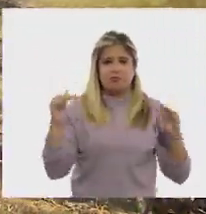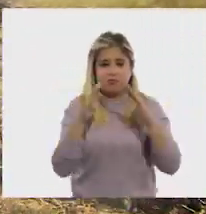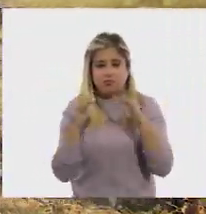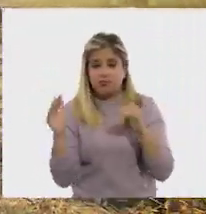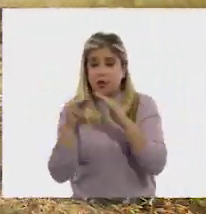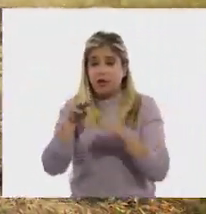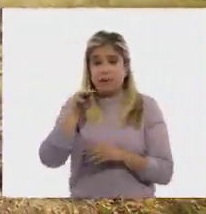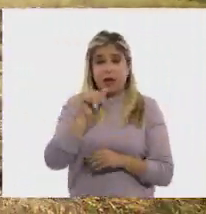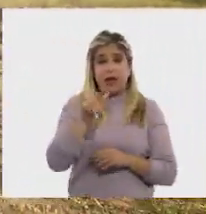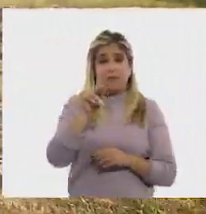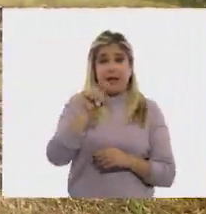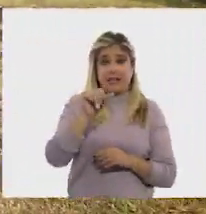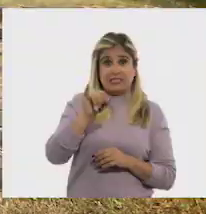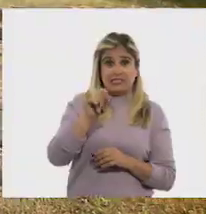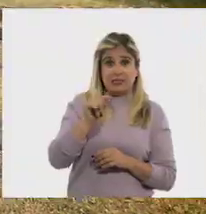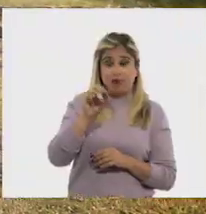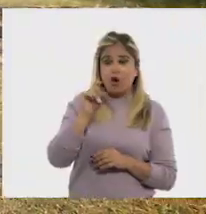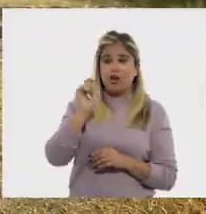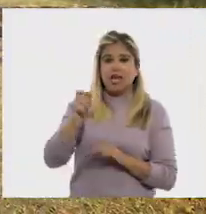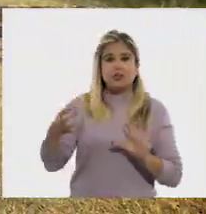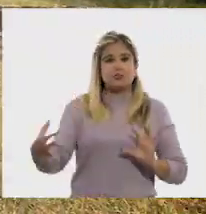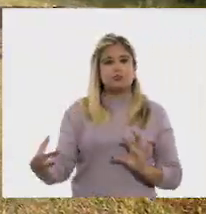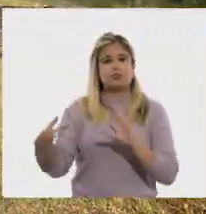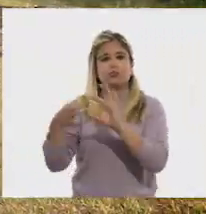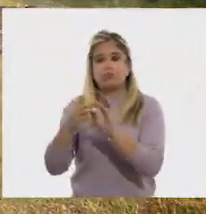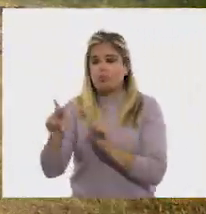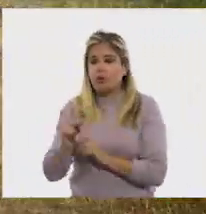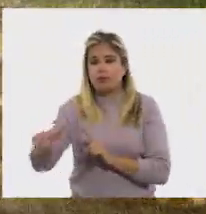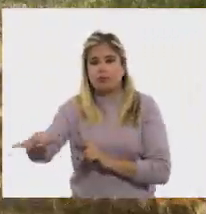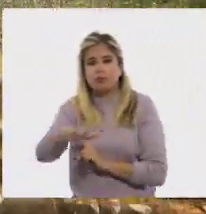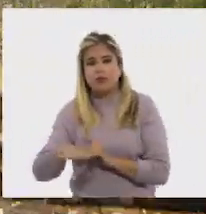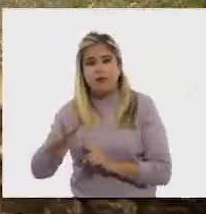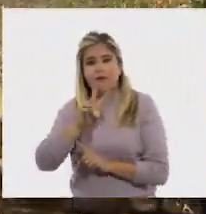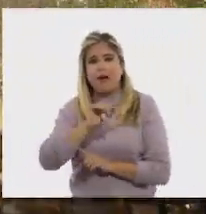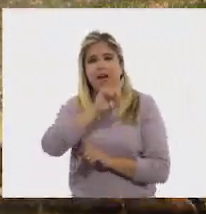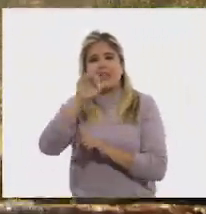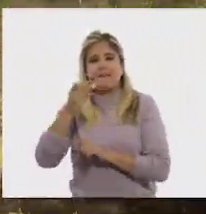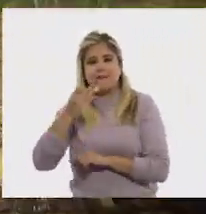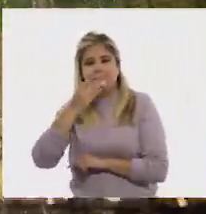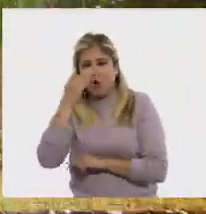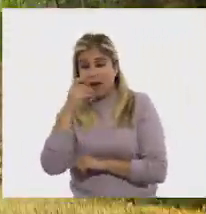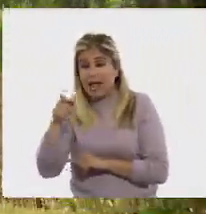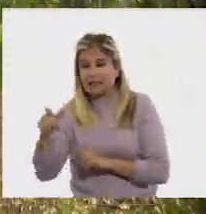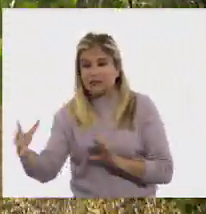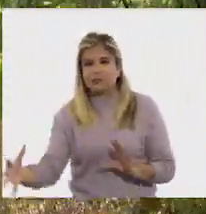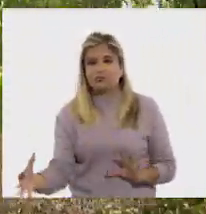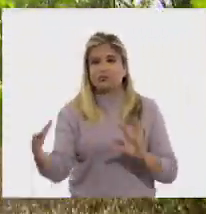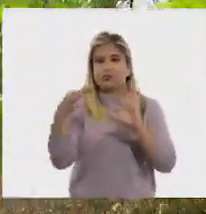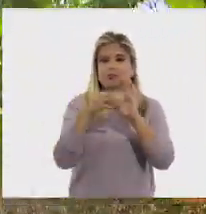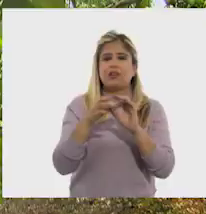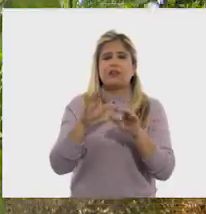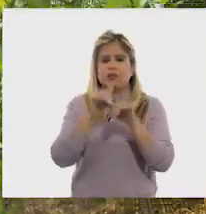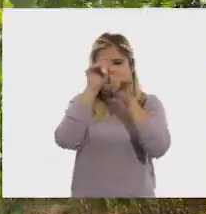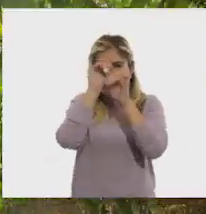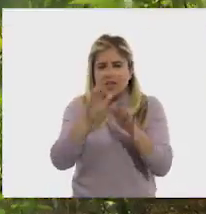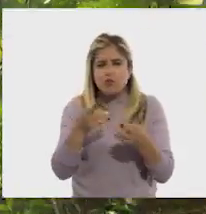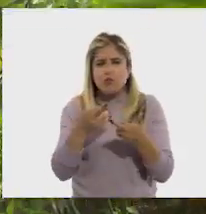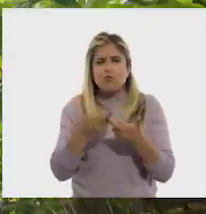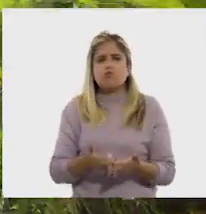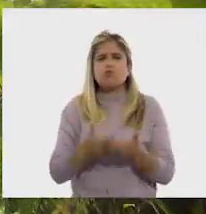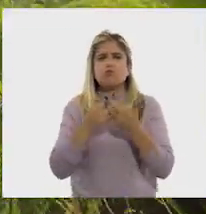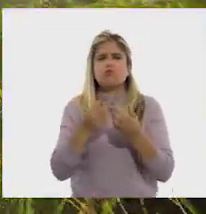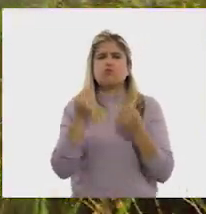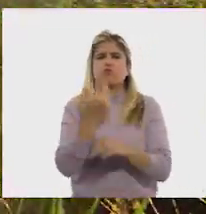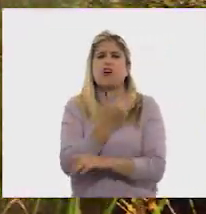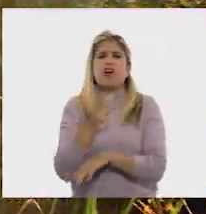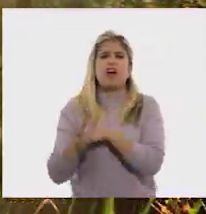Malpasito funcionó como punto de unión de los pueblos del Valle de las Flores y fue beneficiado por la abundancia de sus recursos